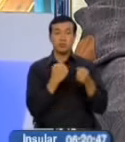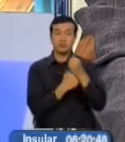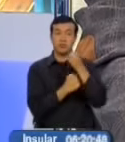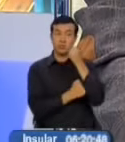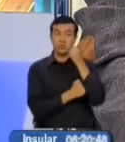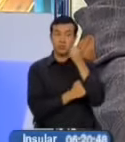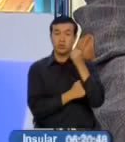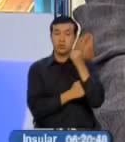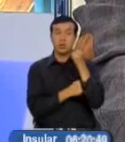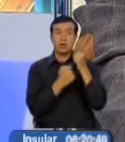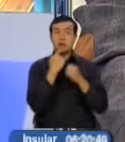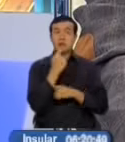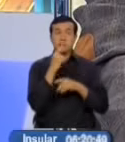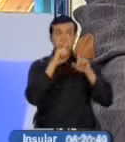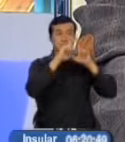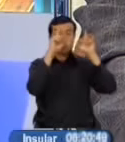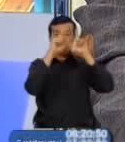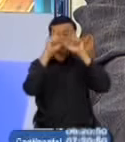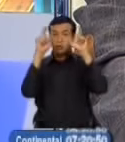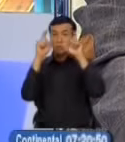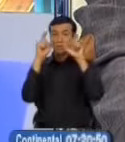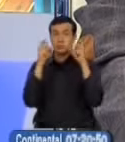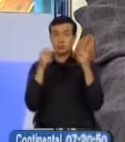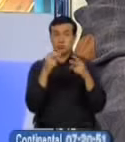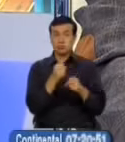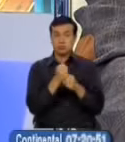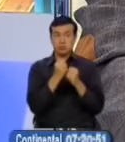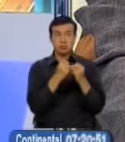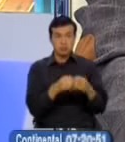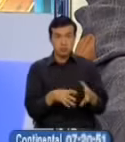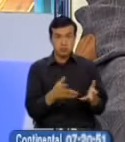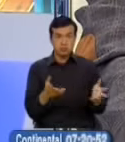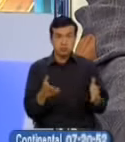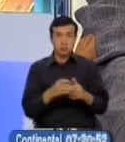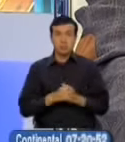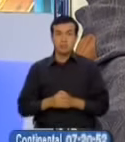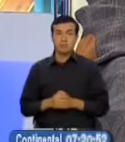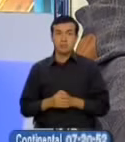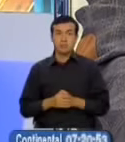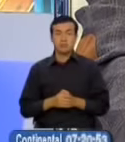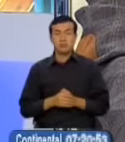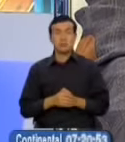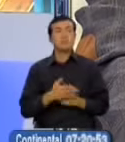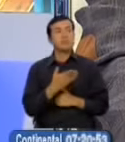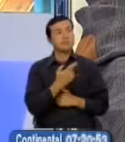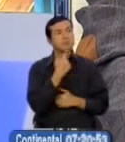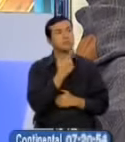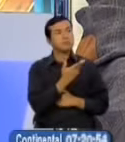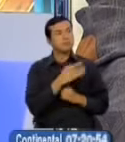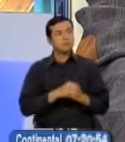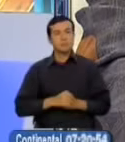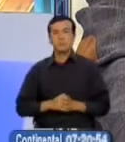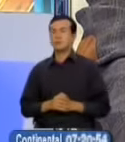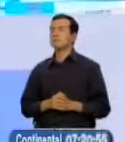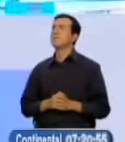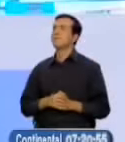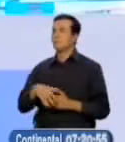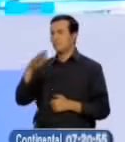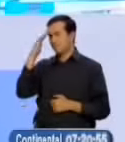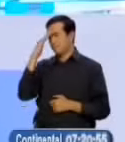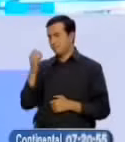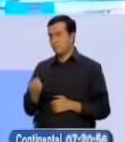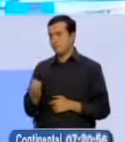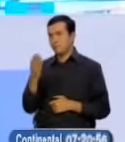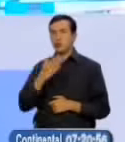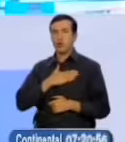de las compañías de medicina prepagada, fundamentalmente. ¿Qué dice Pamela Falconi? Buenos días. Pues